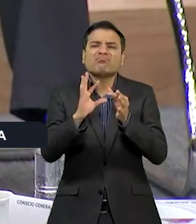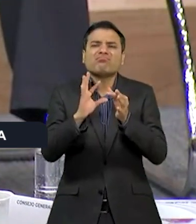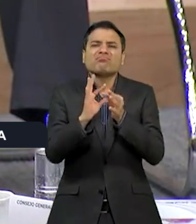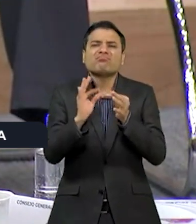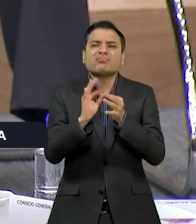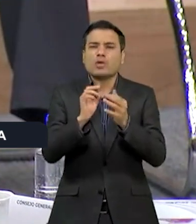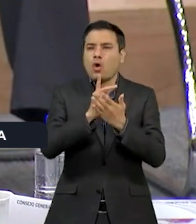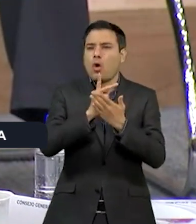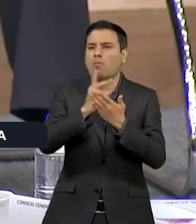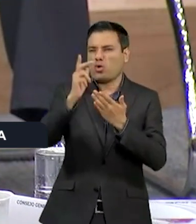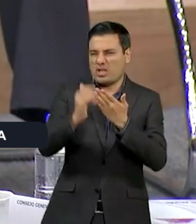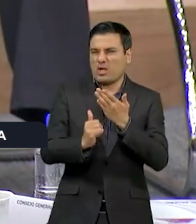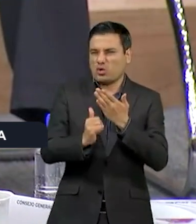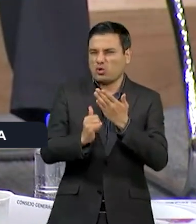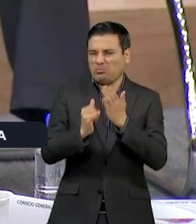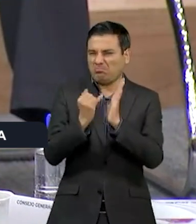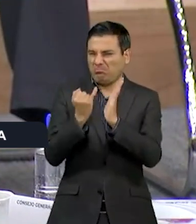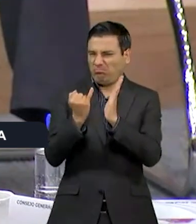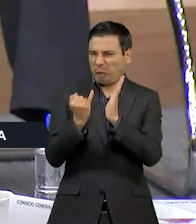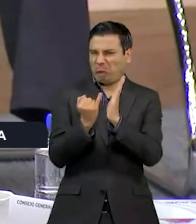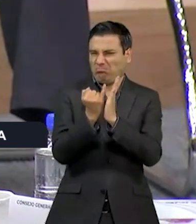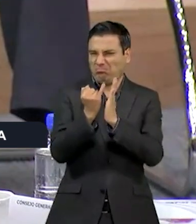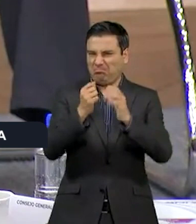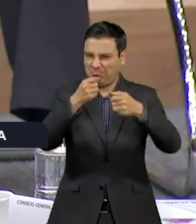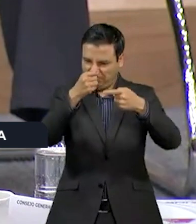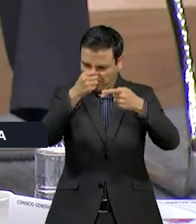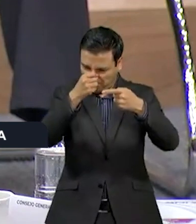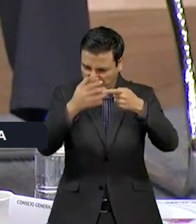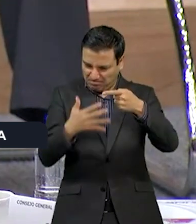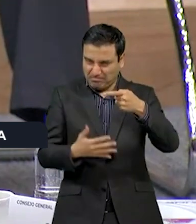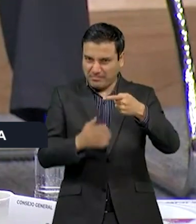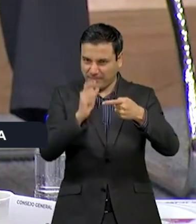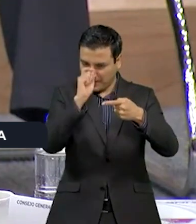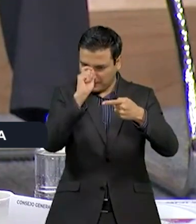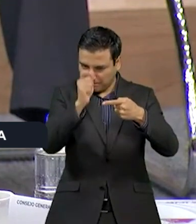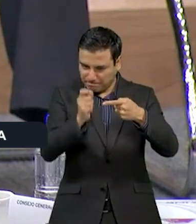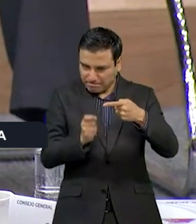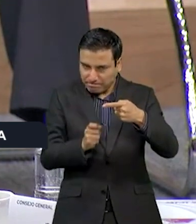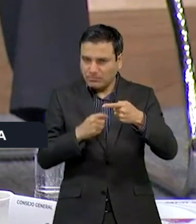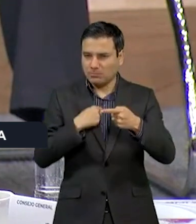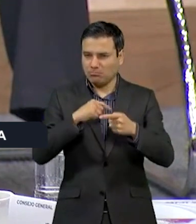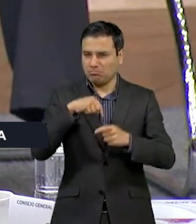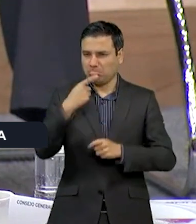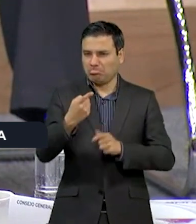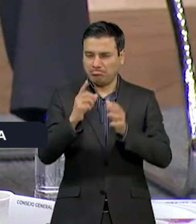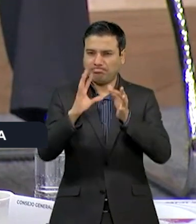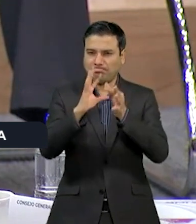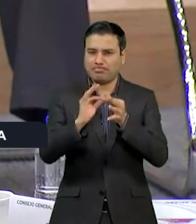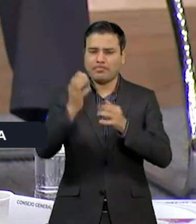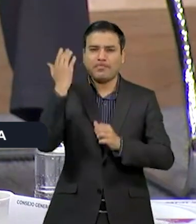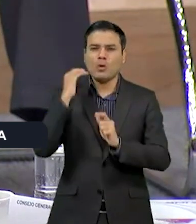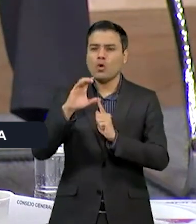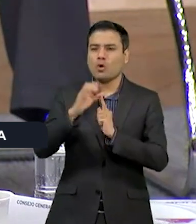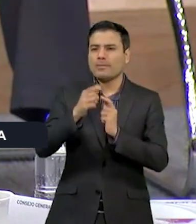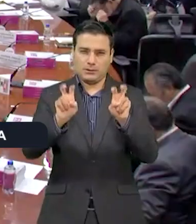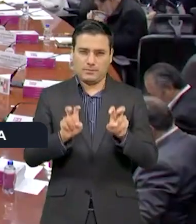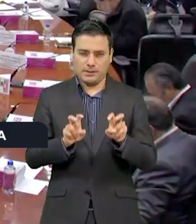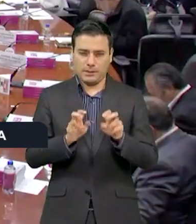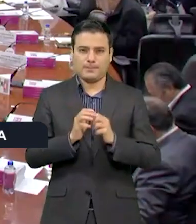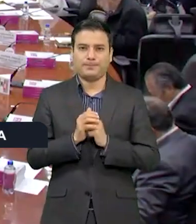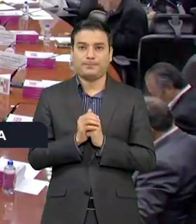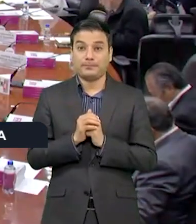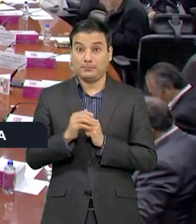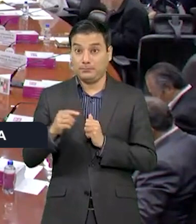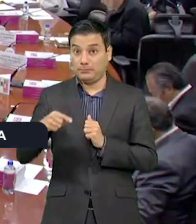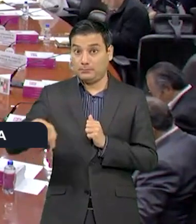comprobaciones Aunque Ninguno de los partidos rebasó los topes de gastos de precampaña que implicaría negarles el registro de su candidatura se detectaron anomalías